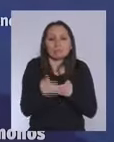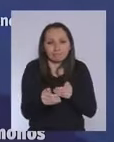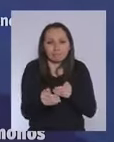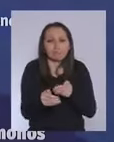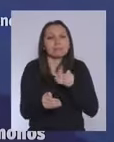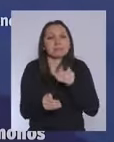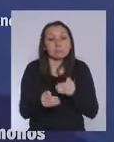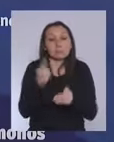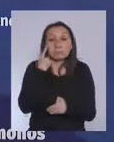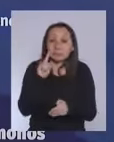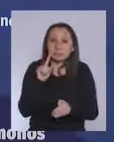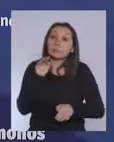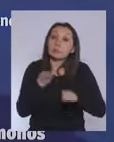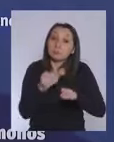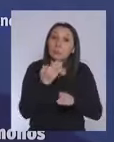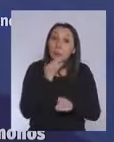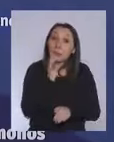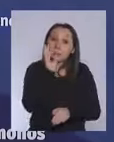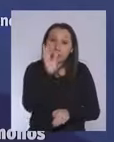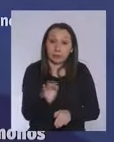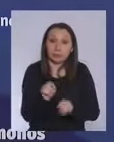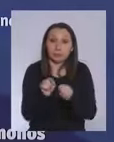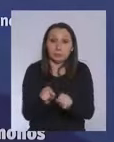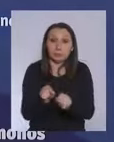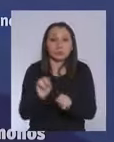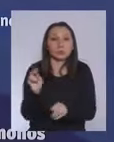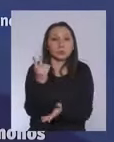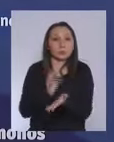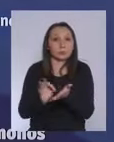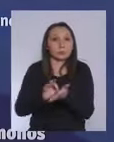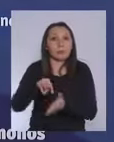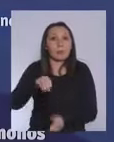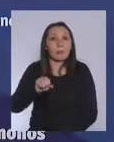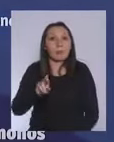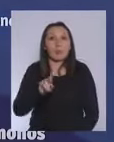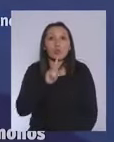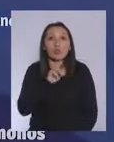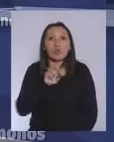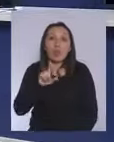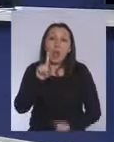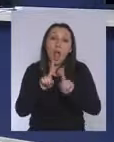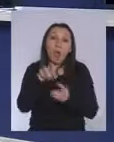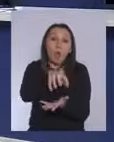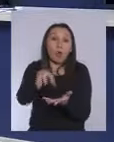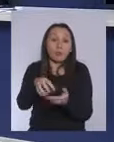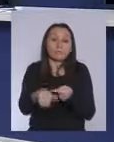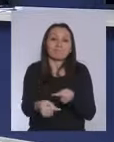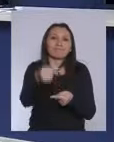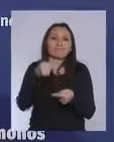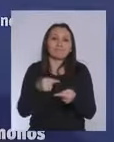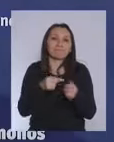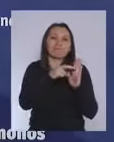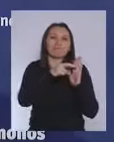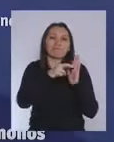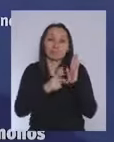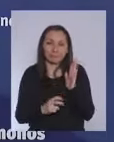pero desgraciadamente también y como lo dijo no sé qué tema martorel recién algunas comunas retrocedieron